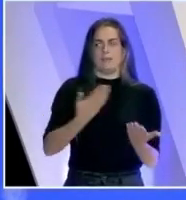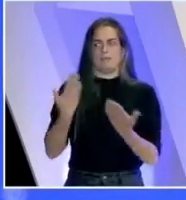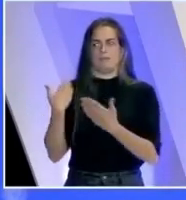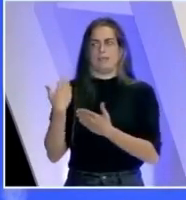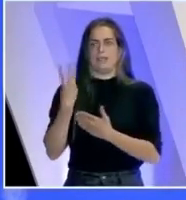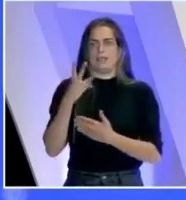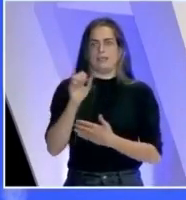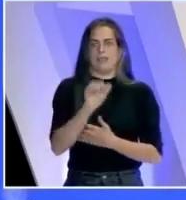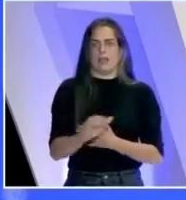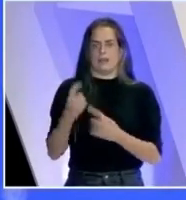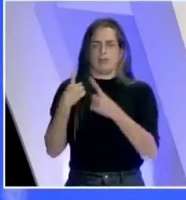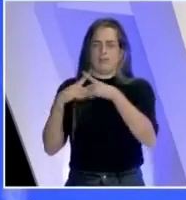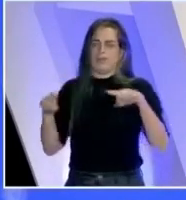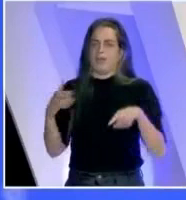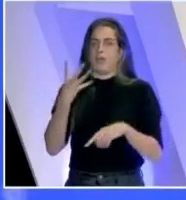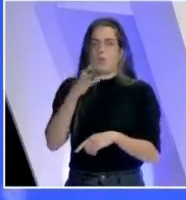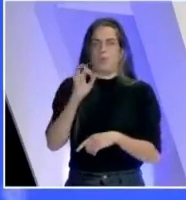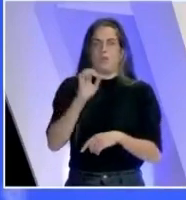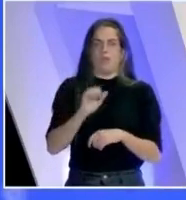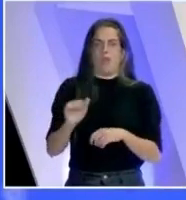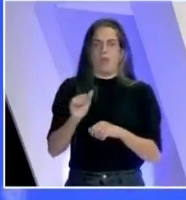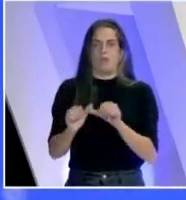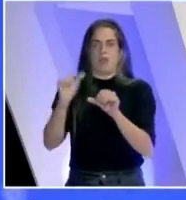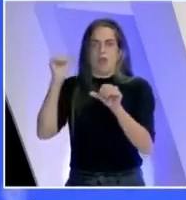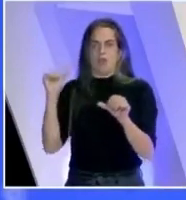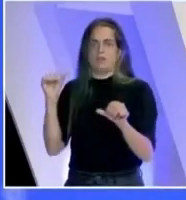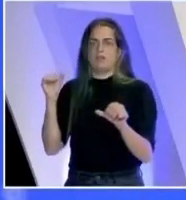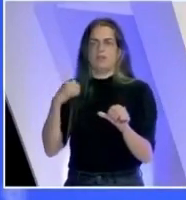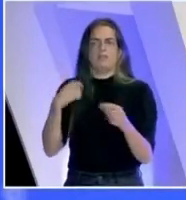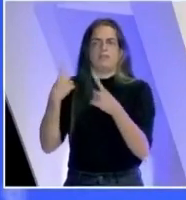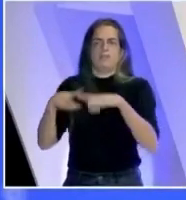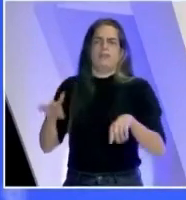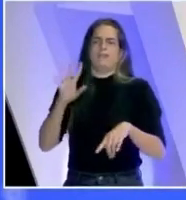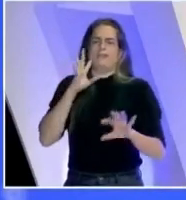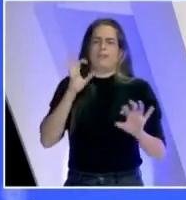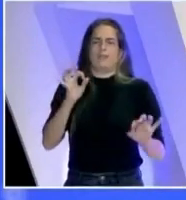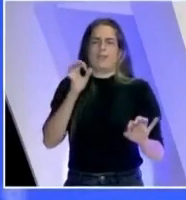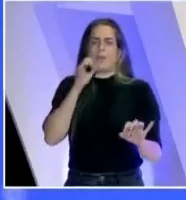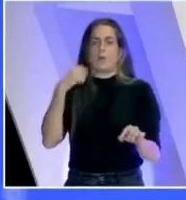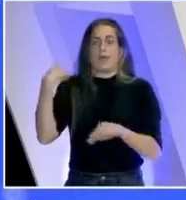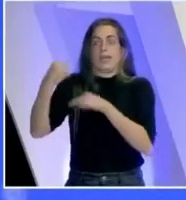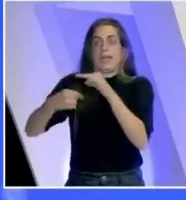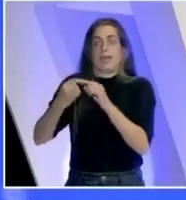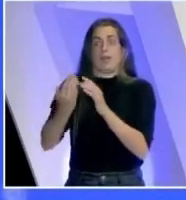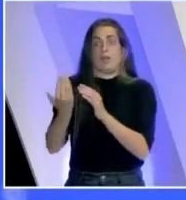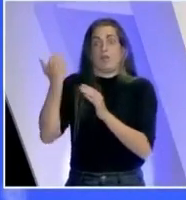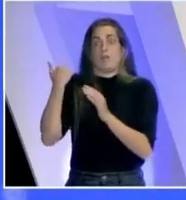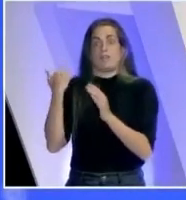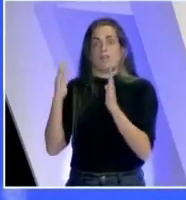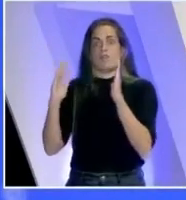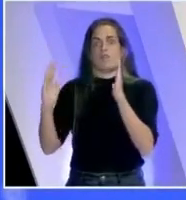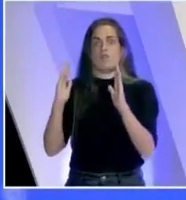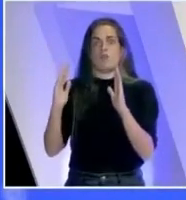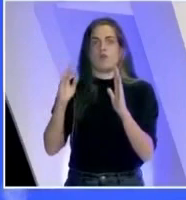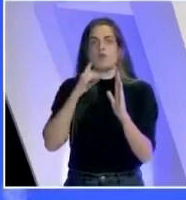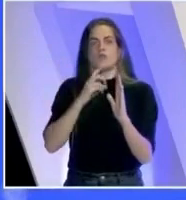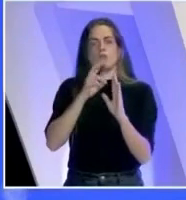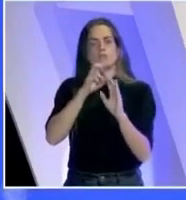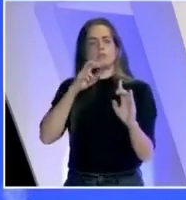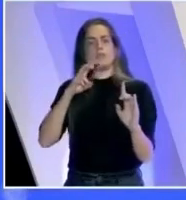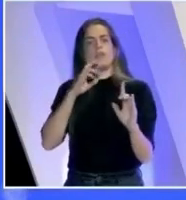30 años, de hace 40 años, porque aquellas generaciones la quisieron y la pensaron distinta. Y gracias a